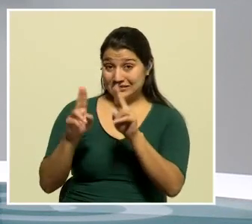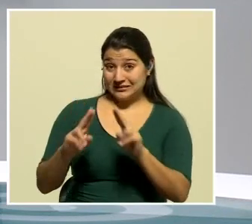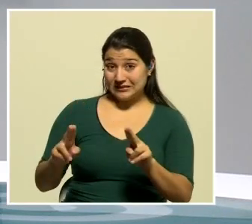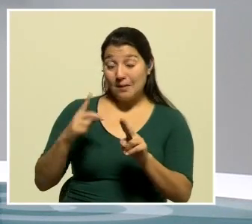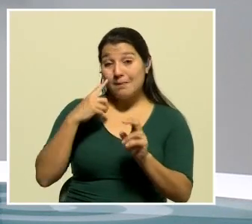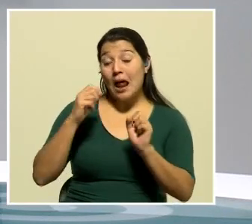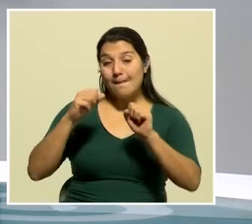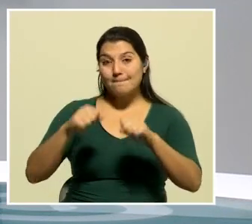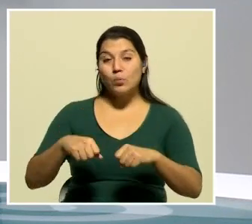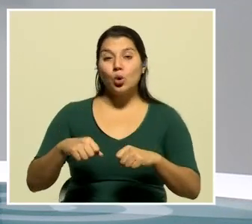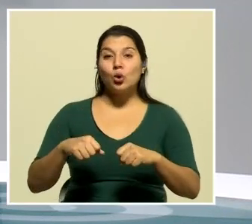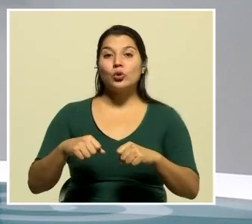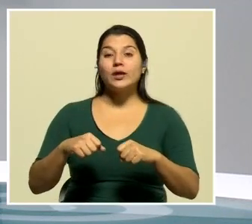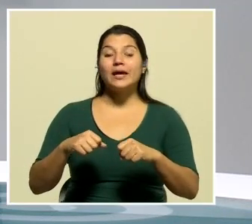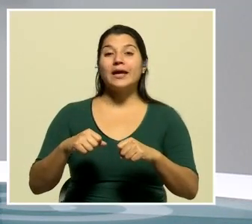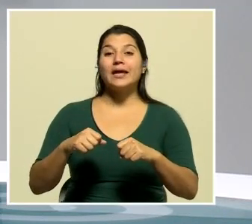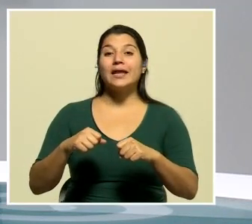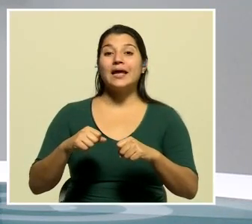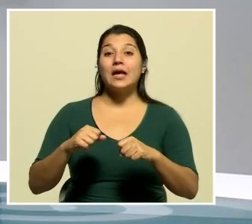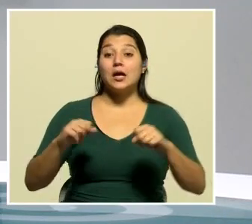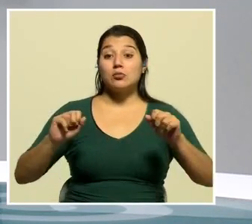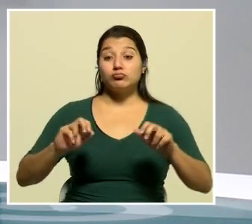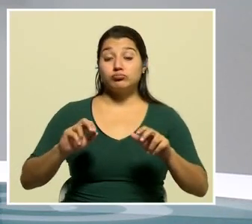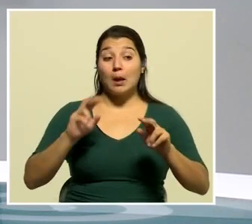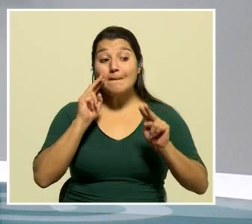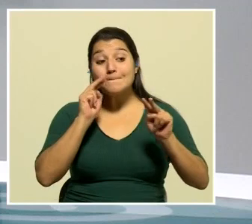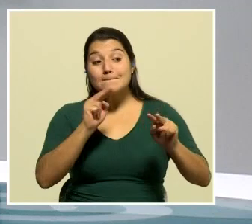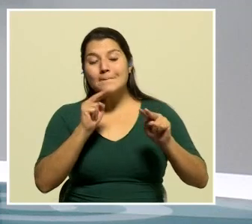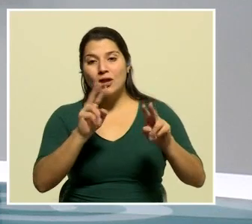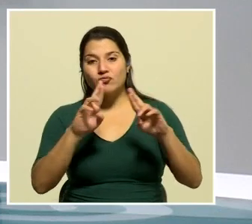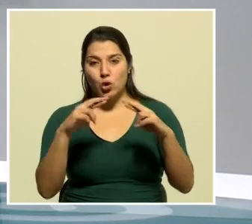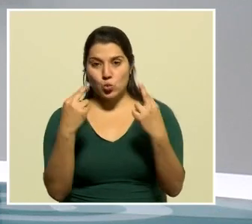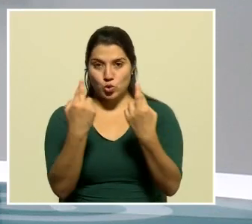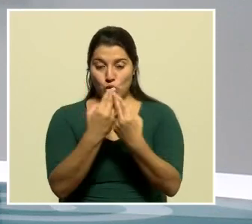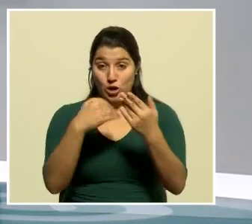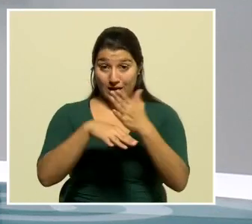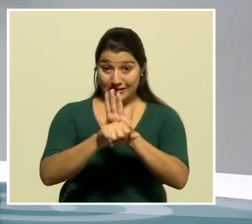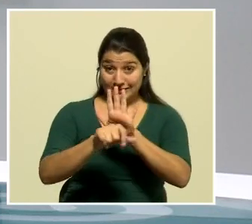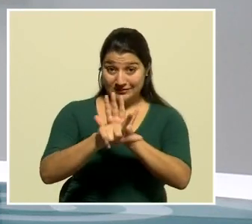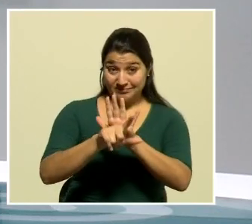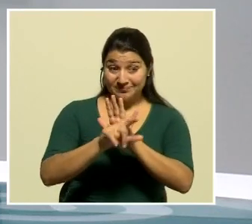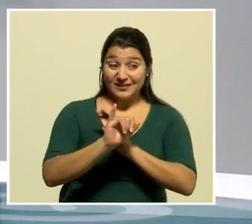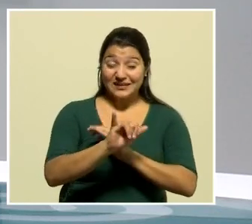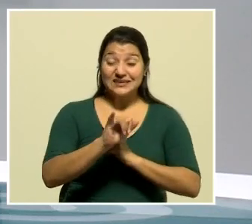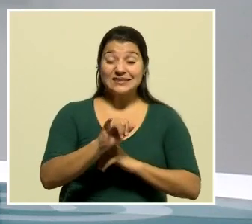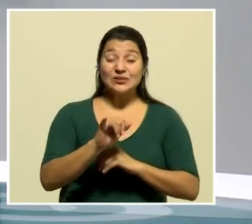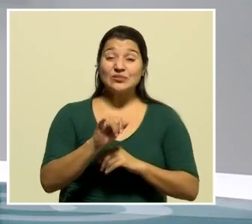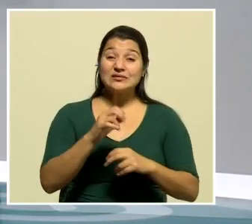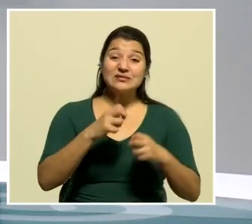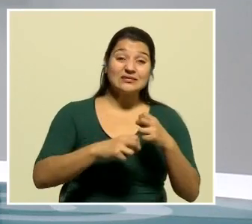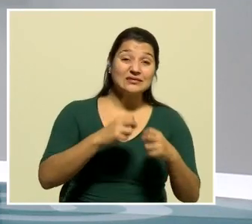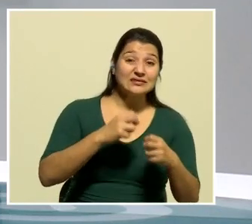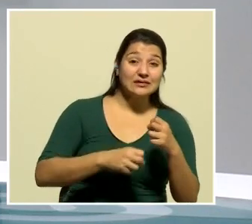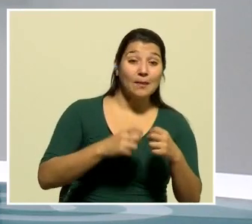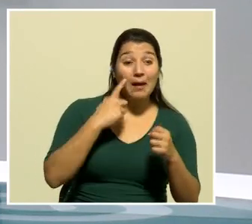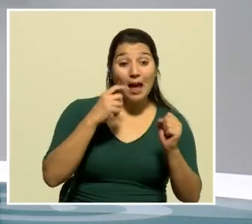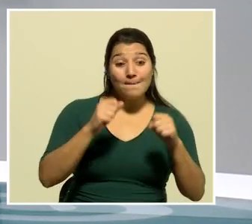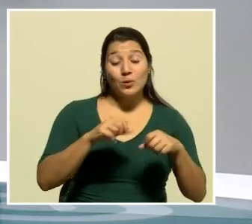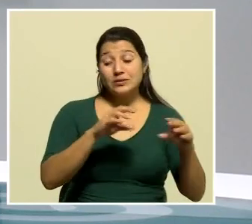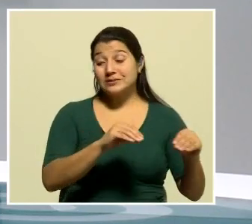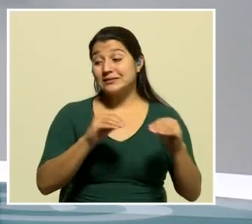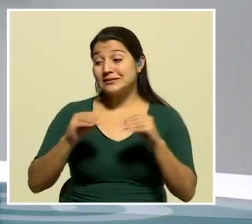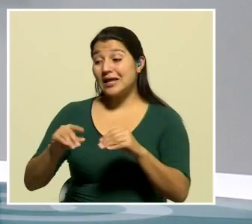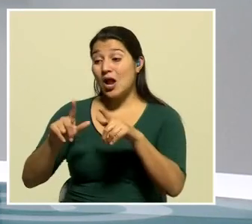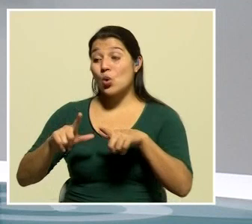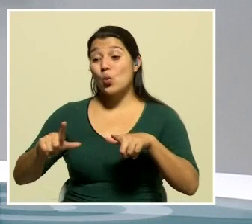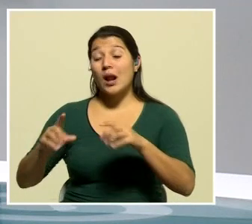las sesiones de trabajo de los diputados están generando dificultades para trasladar el plenario a una sede más amplia